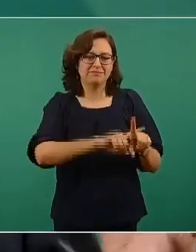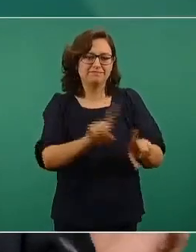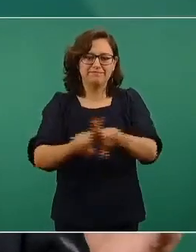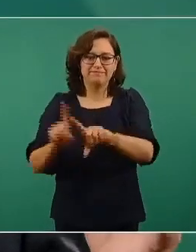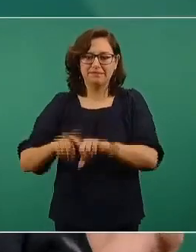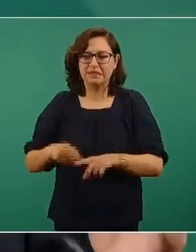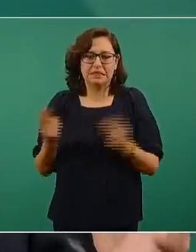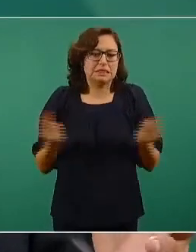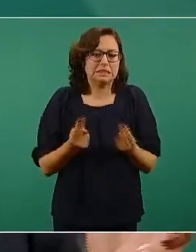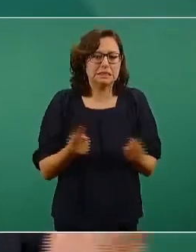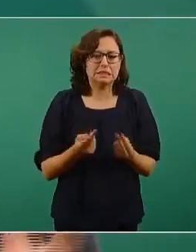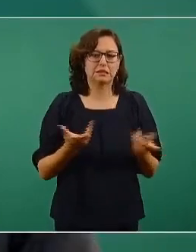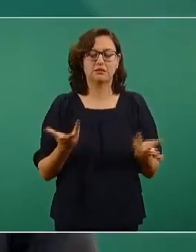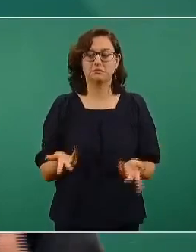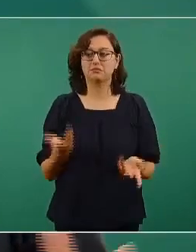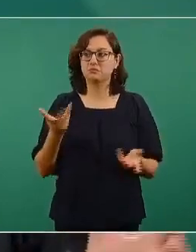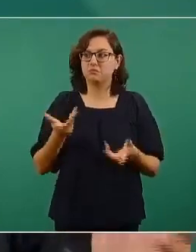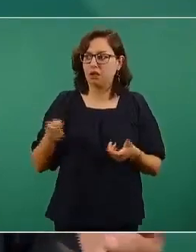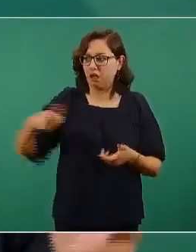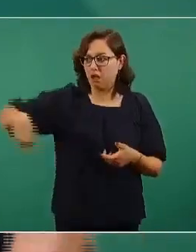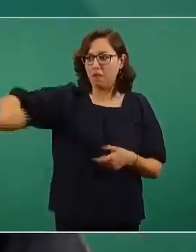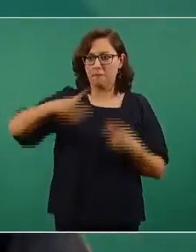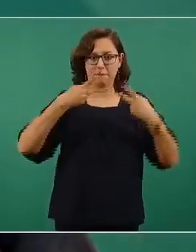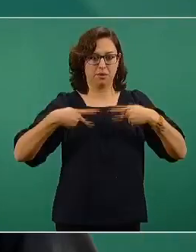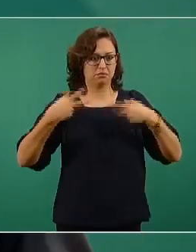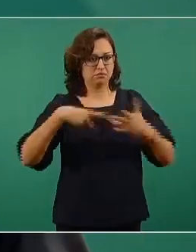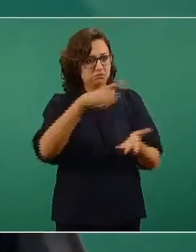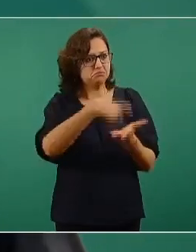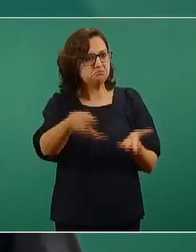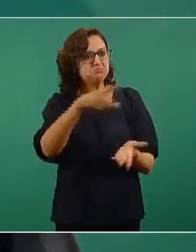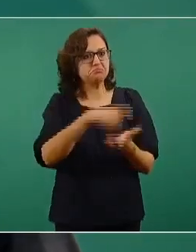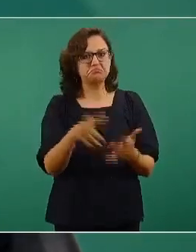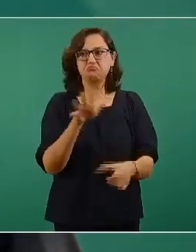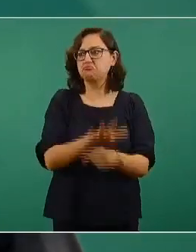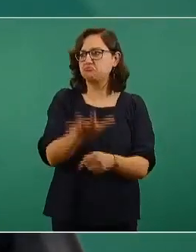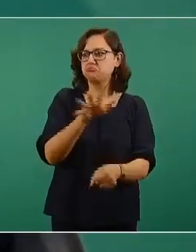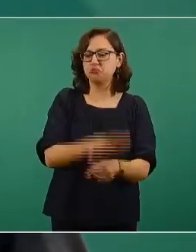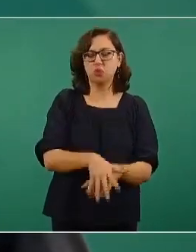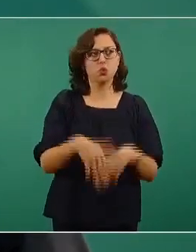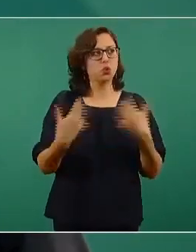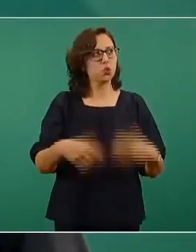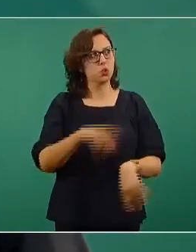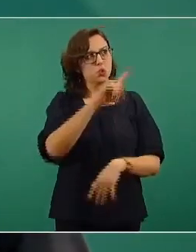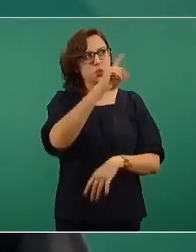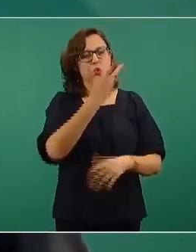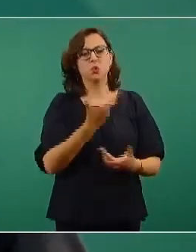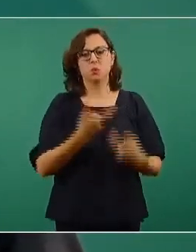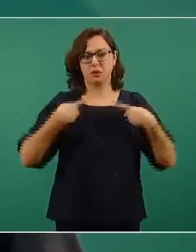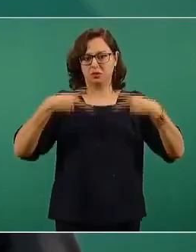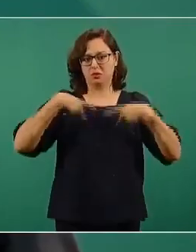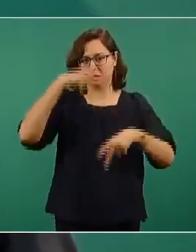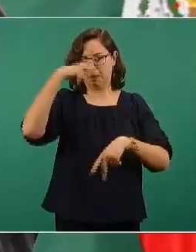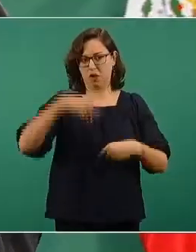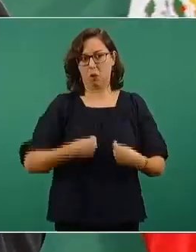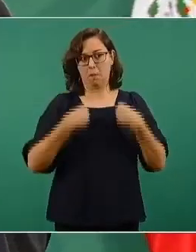Entonces, eso fue un gran apoyo y todavía siguen